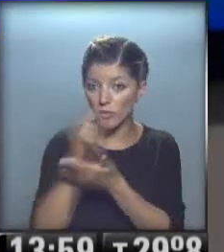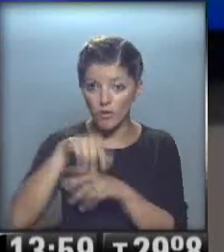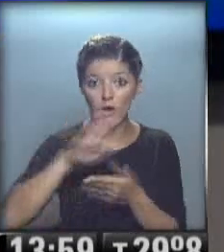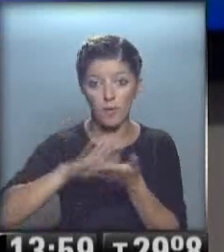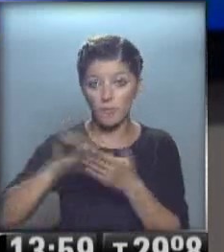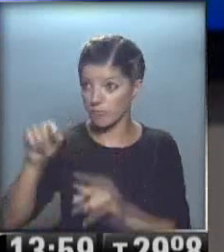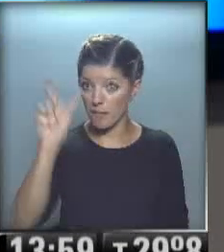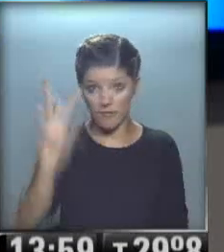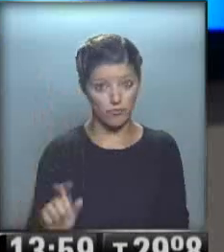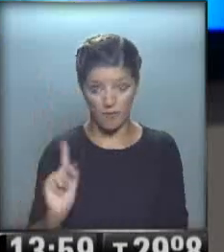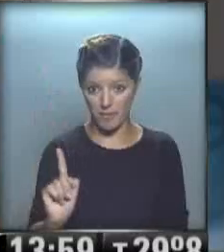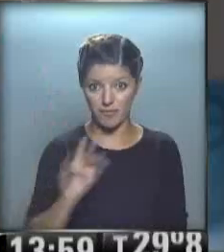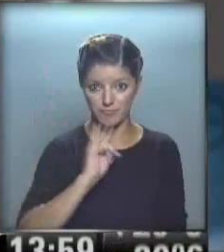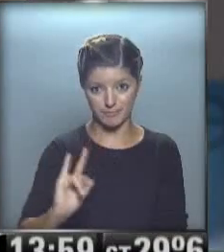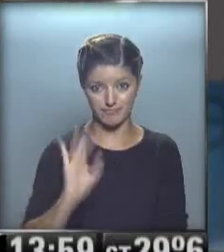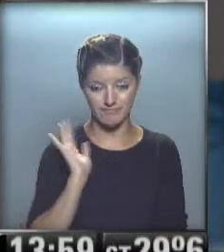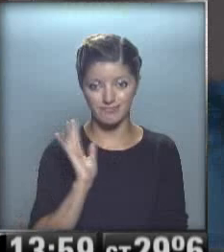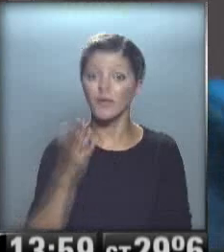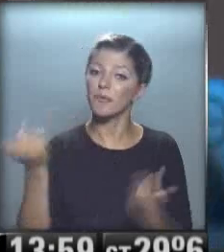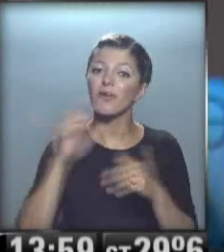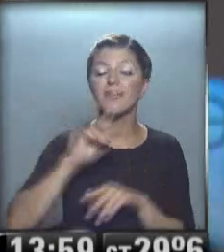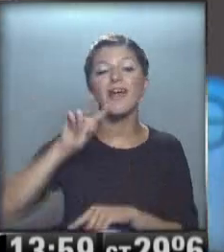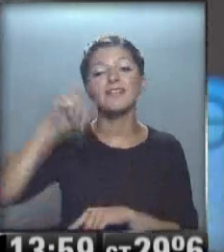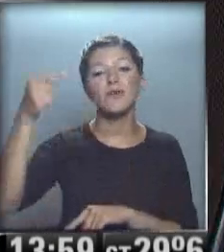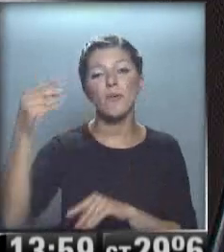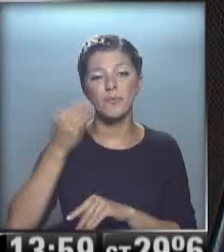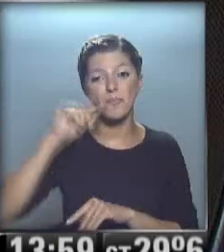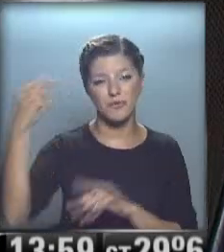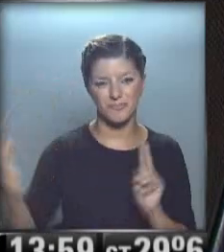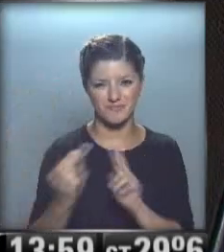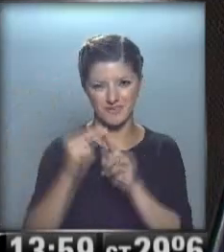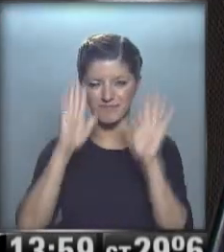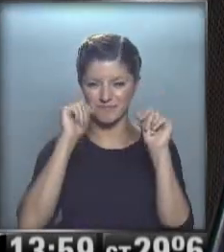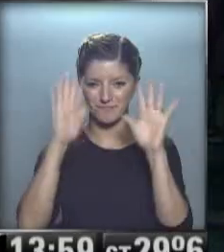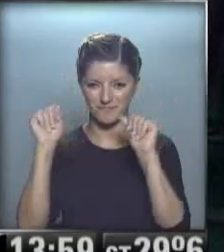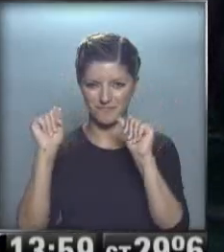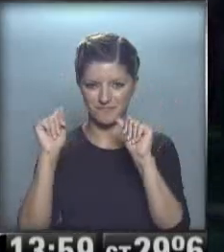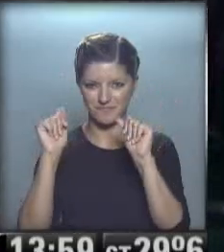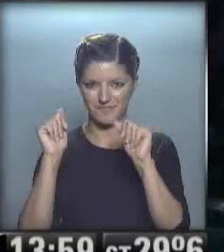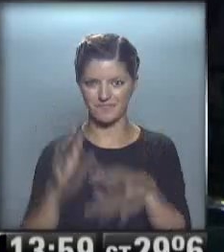escribió. Bueno, entonces nos despedimos hasta el sábado. Hasta el sábado que viene. Chao.